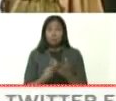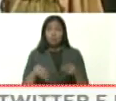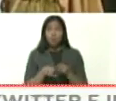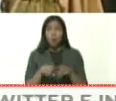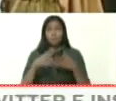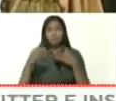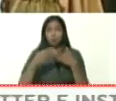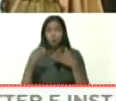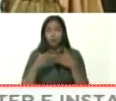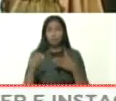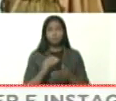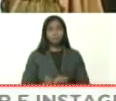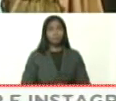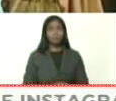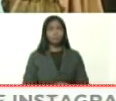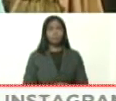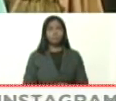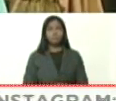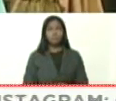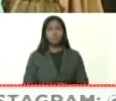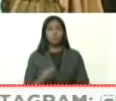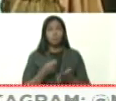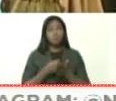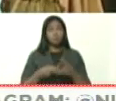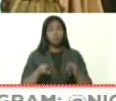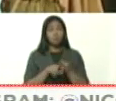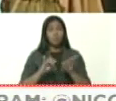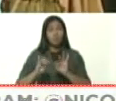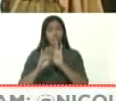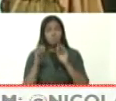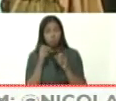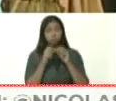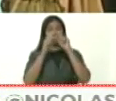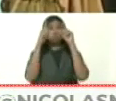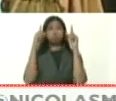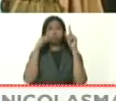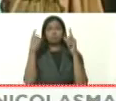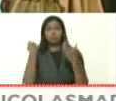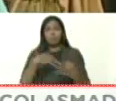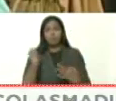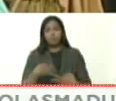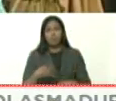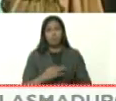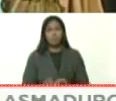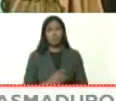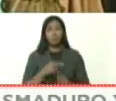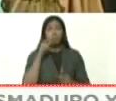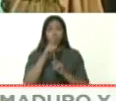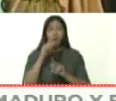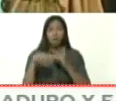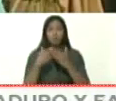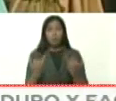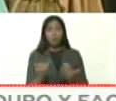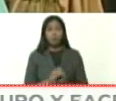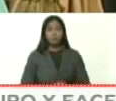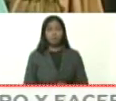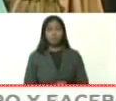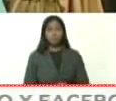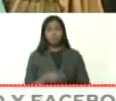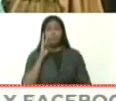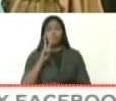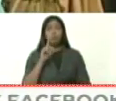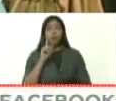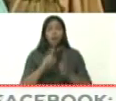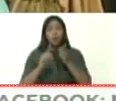divisas, una inversión impresionante que ha llevado, fíjense ustedes, vamos a ver